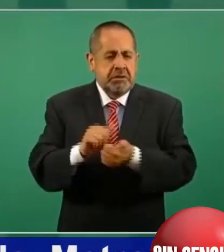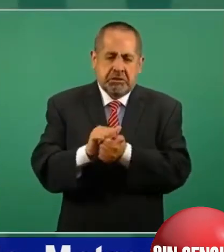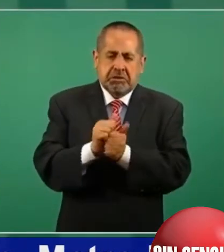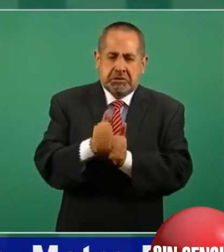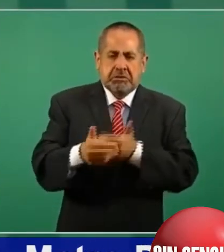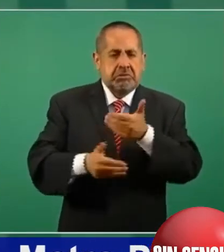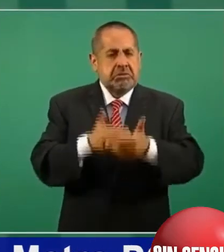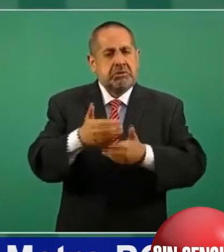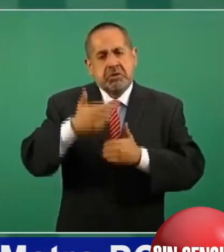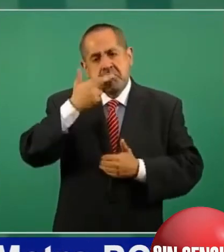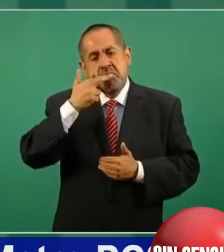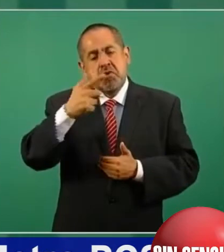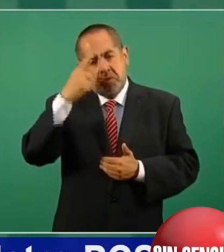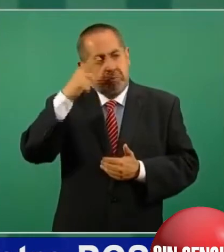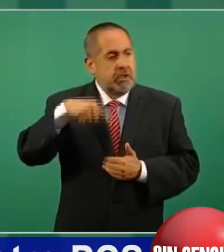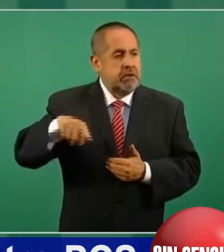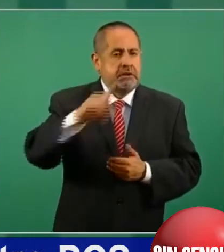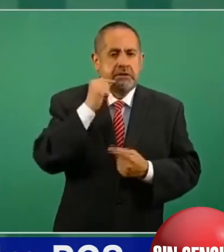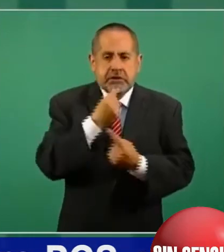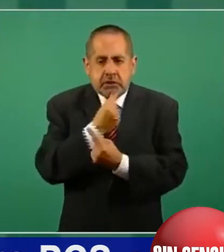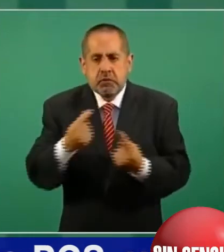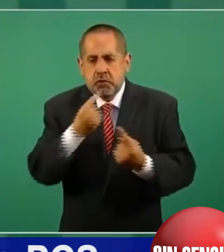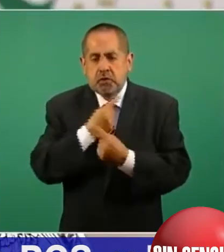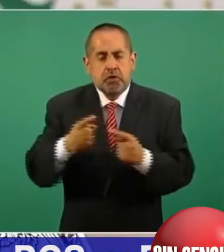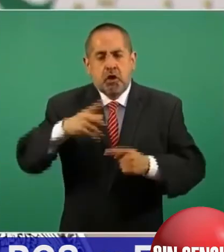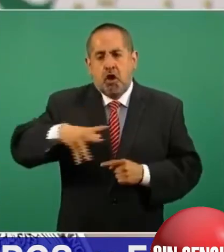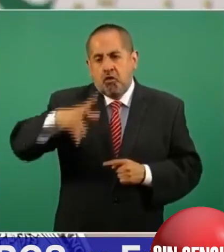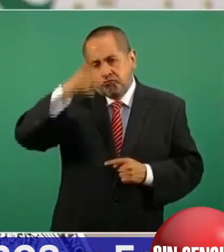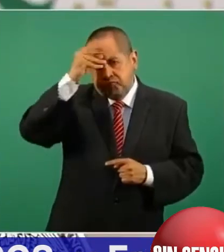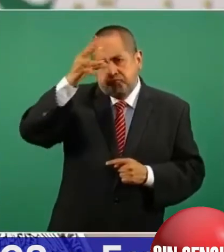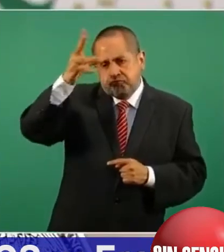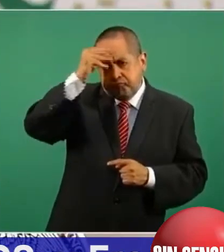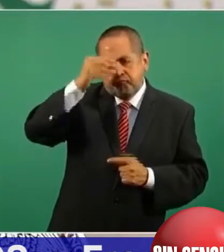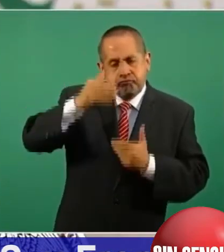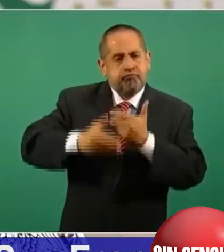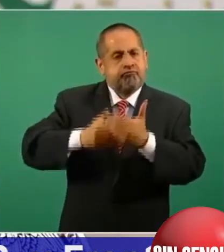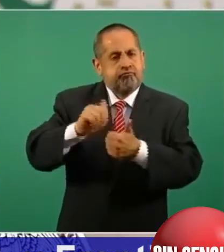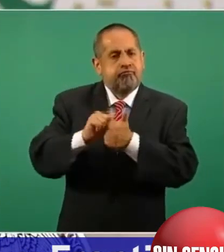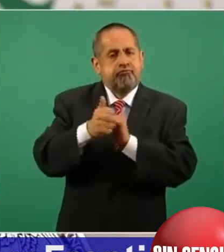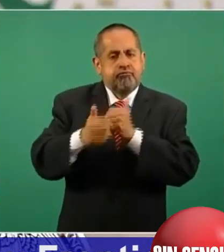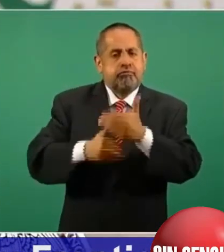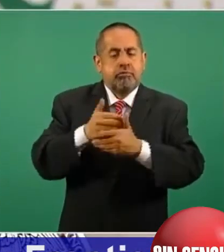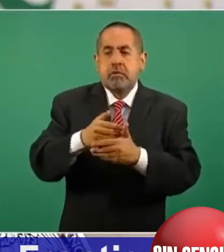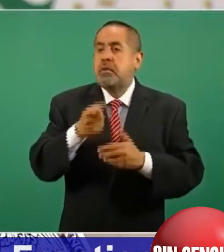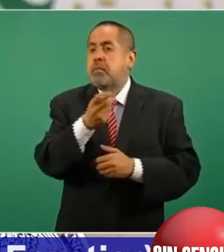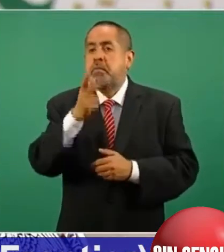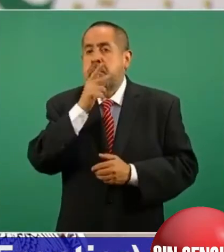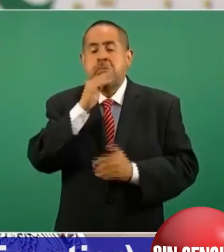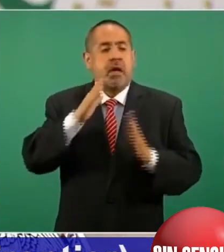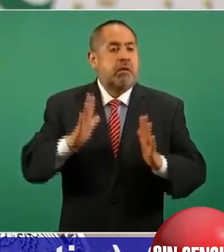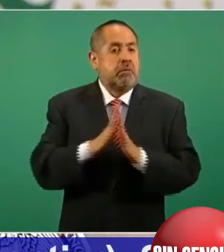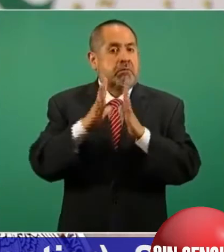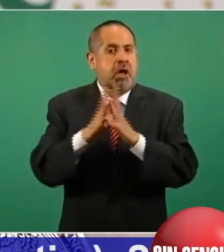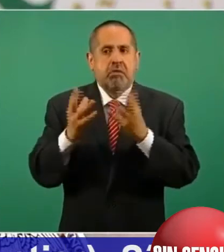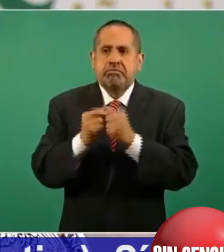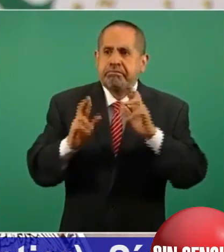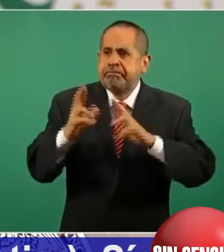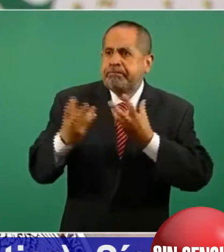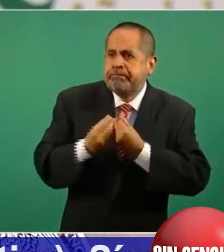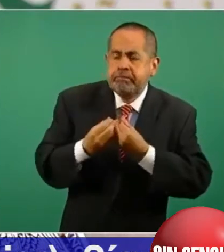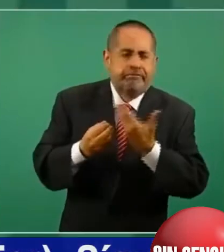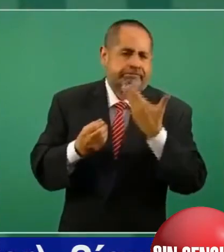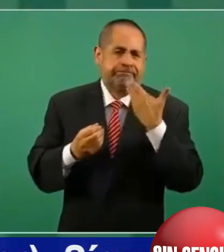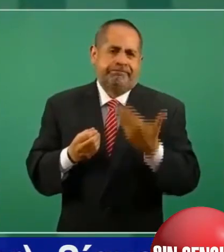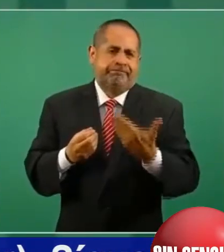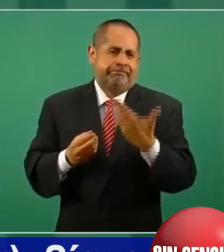llegar a las niñas y a los niños al aprendizaje y a la participación de padres y madres de familia en este